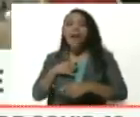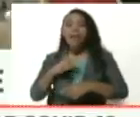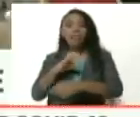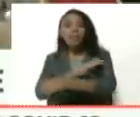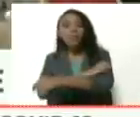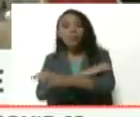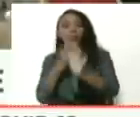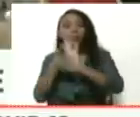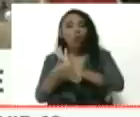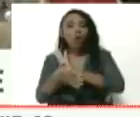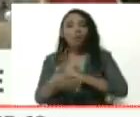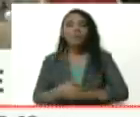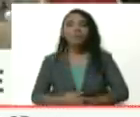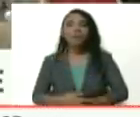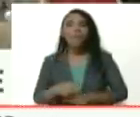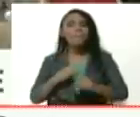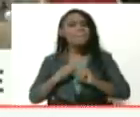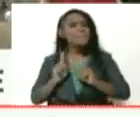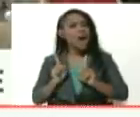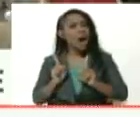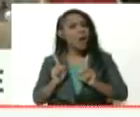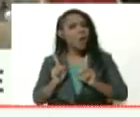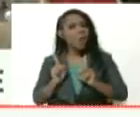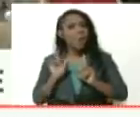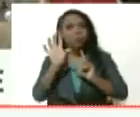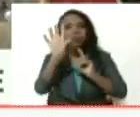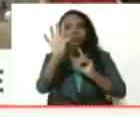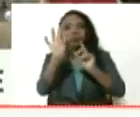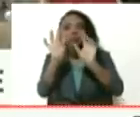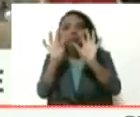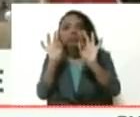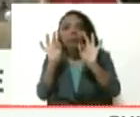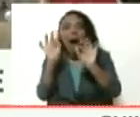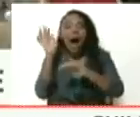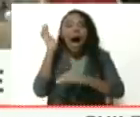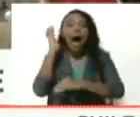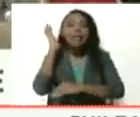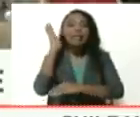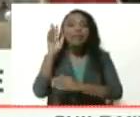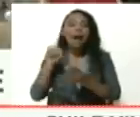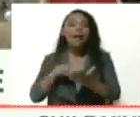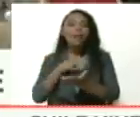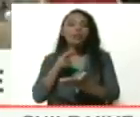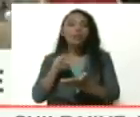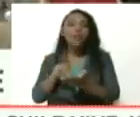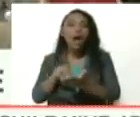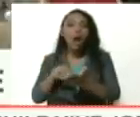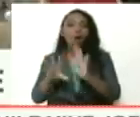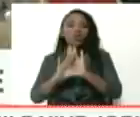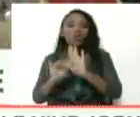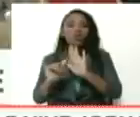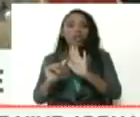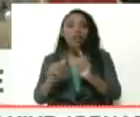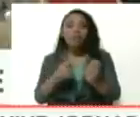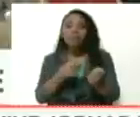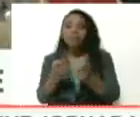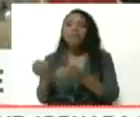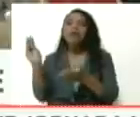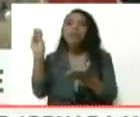votación. Pero la elección de la Asamblea Nacional Constituyente se llevó a